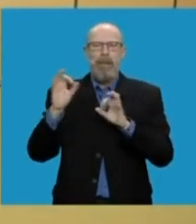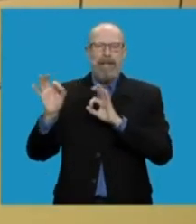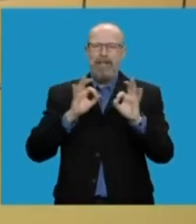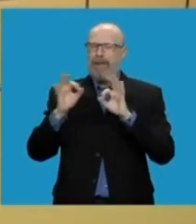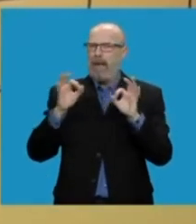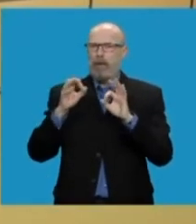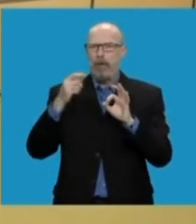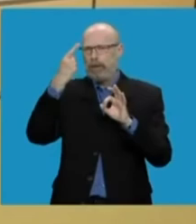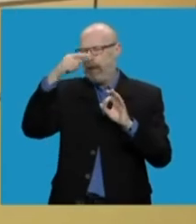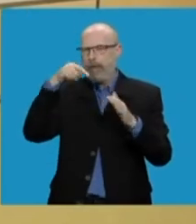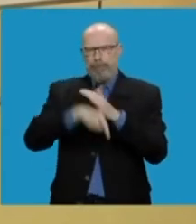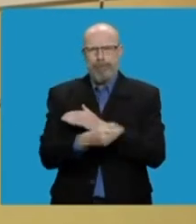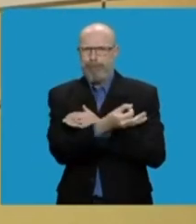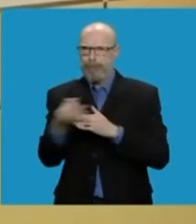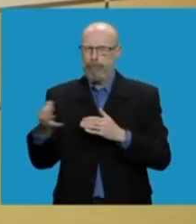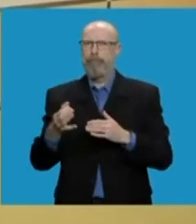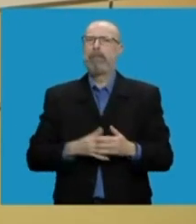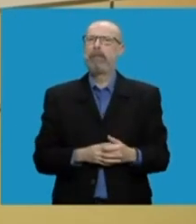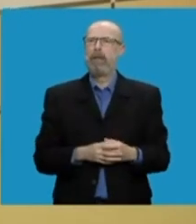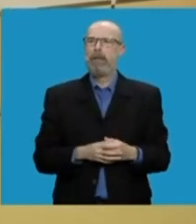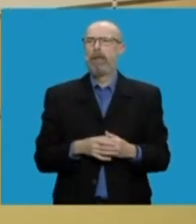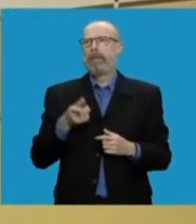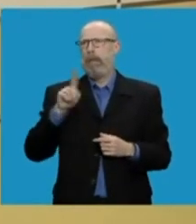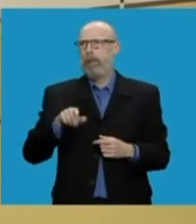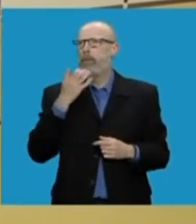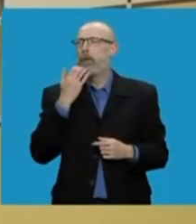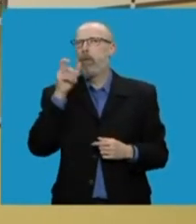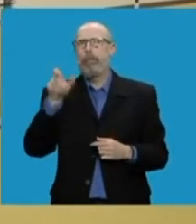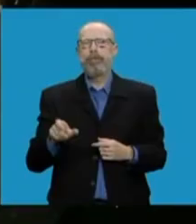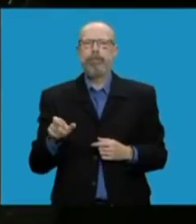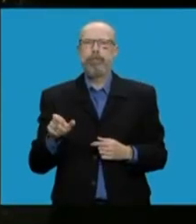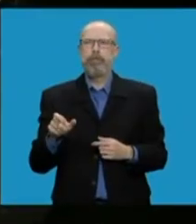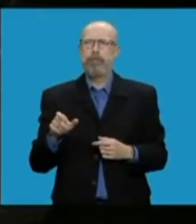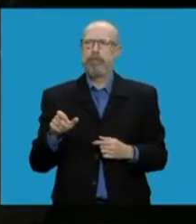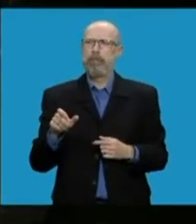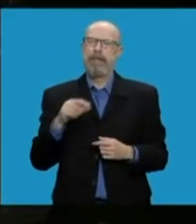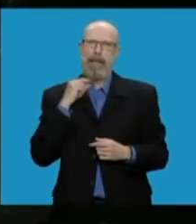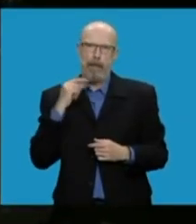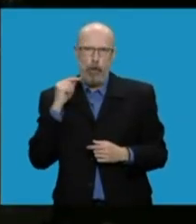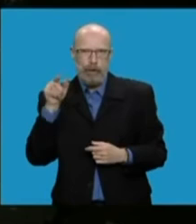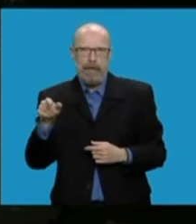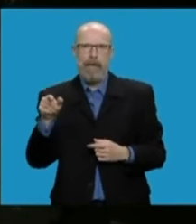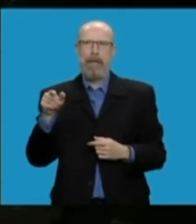que los que lo hacían, ¿no? Allí estaba el sacerdote, que era don Martín